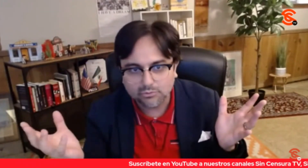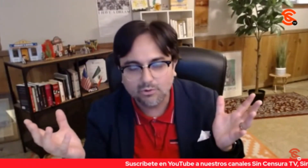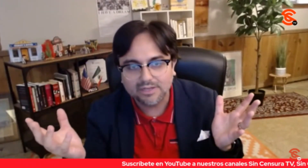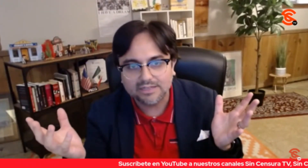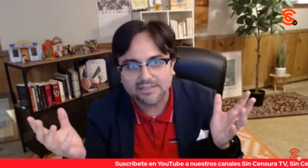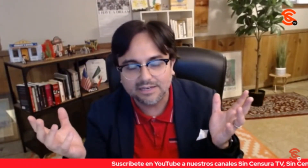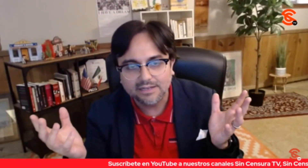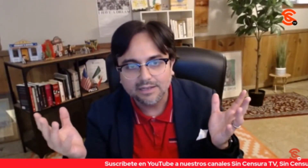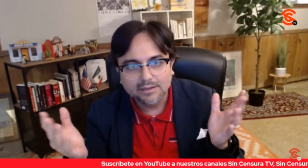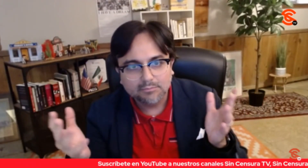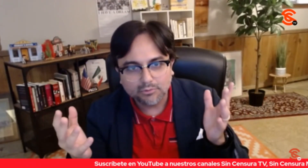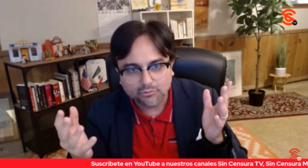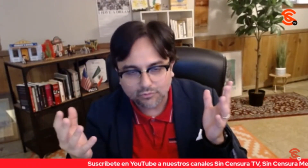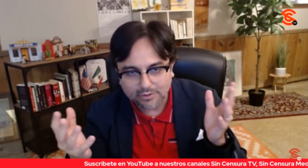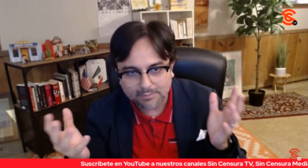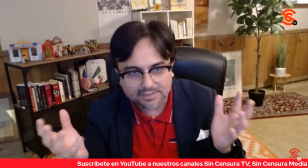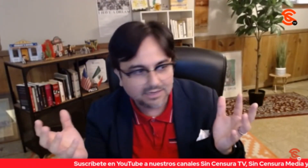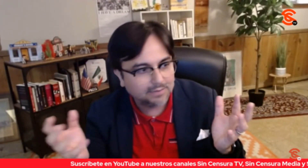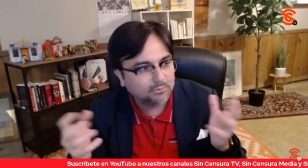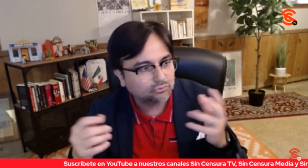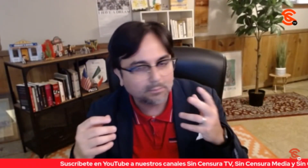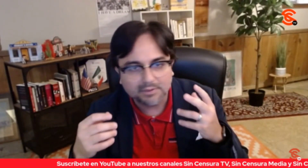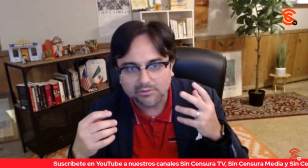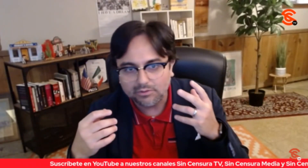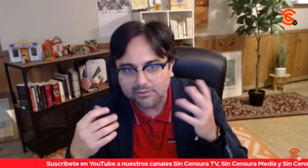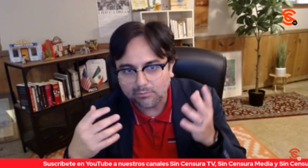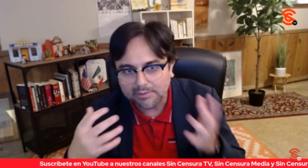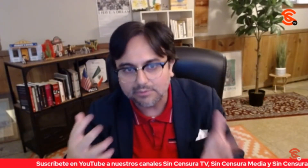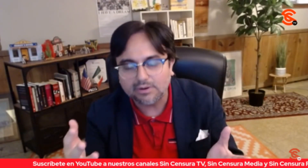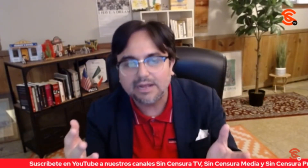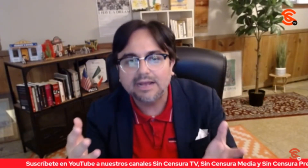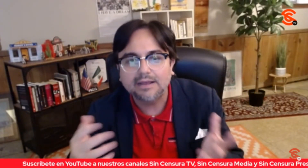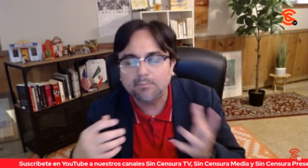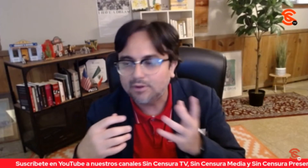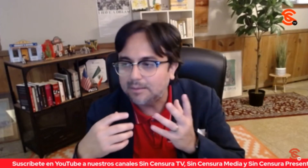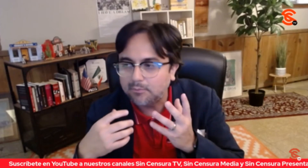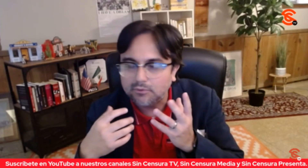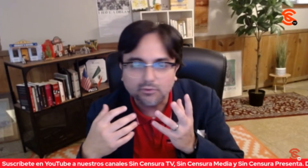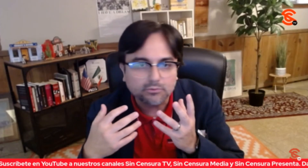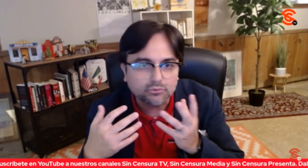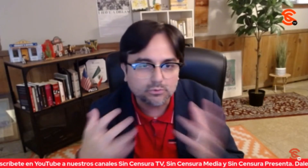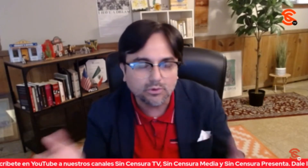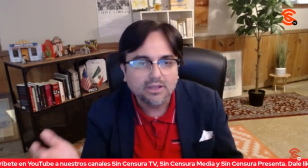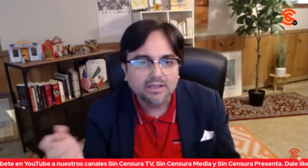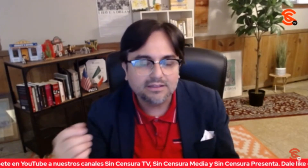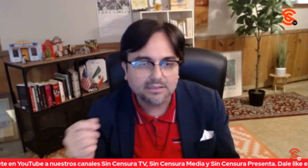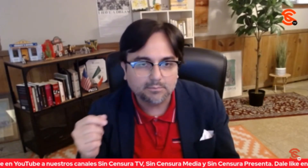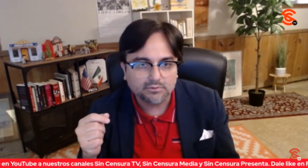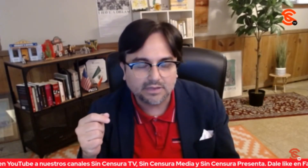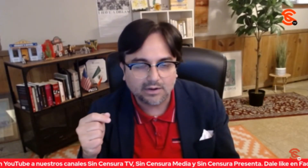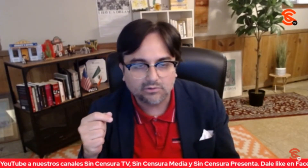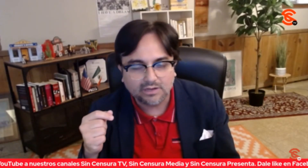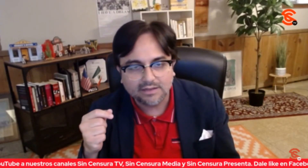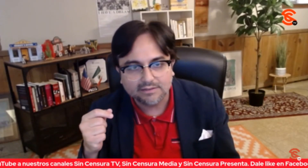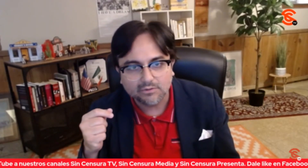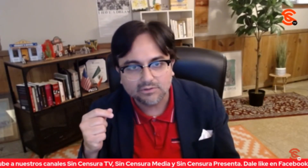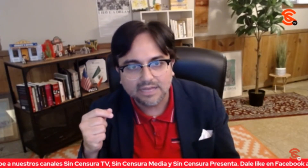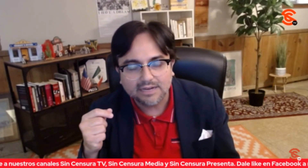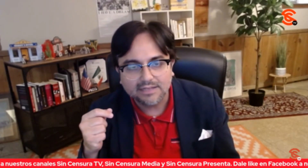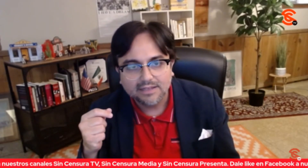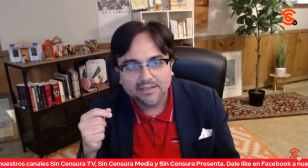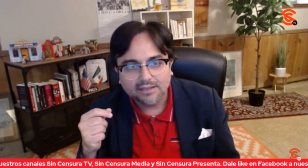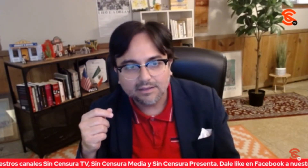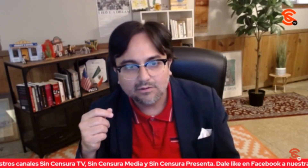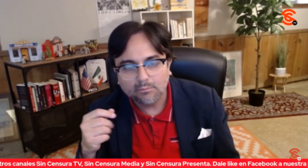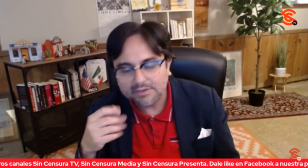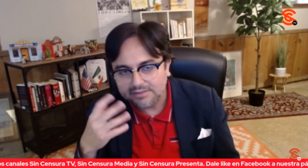pues obtuvo lo que tiene por su familia, por su apellido de alto pedorraje, por el apoyo que obtuvo en tiempos de Carlos Salinas de